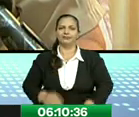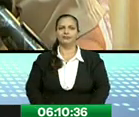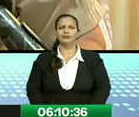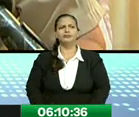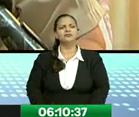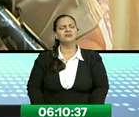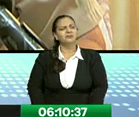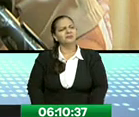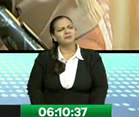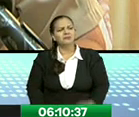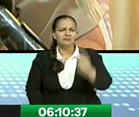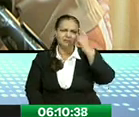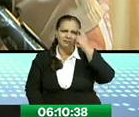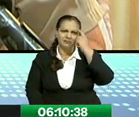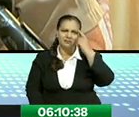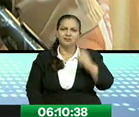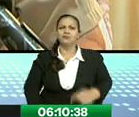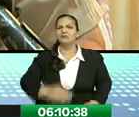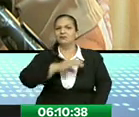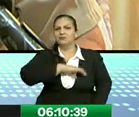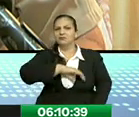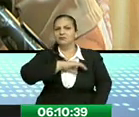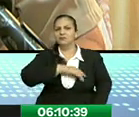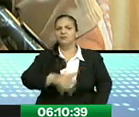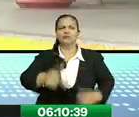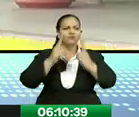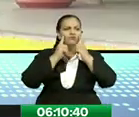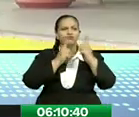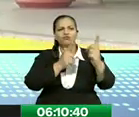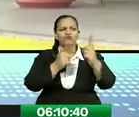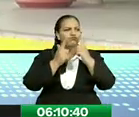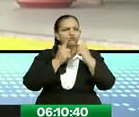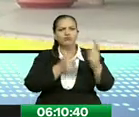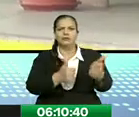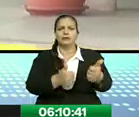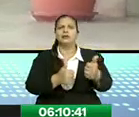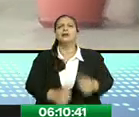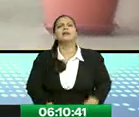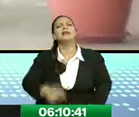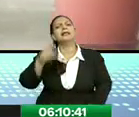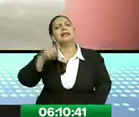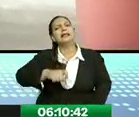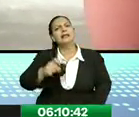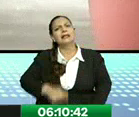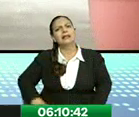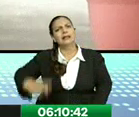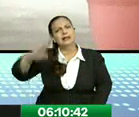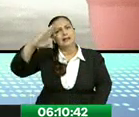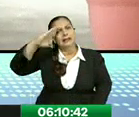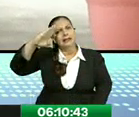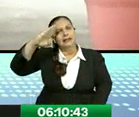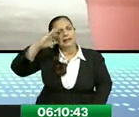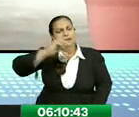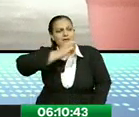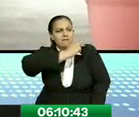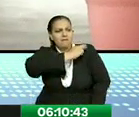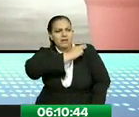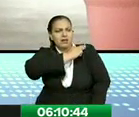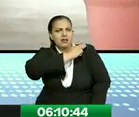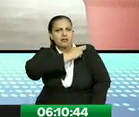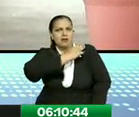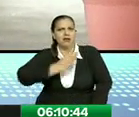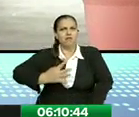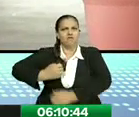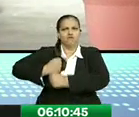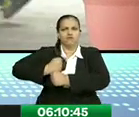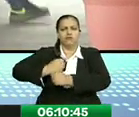represión. De apoyo, sí. De apavo, de achar, sí, de lo que sea, pero que salga. Lo apuntan en la cabeza al guardia. Hace poco vimos